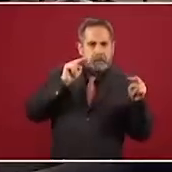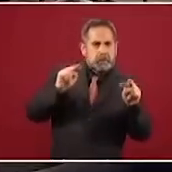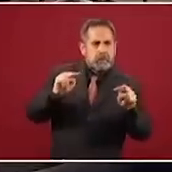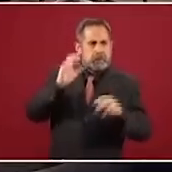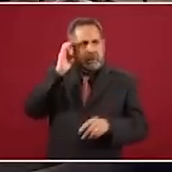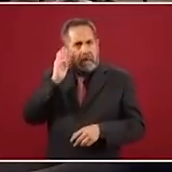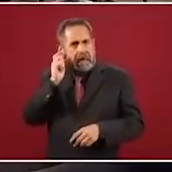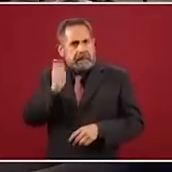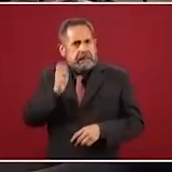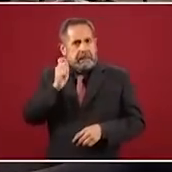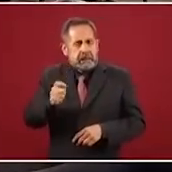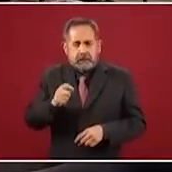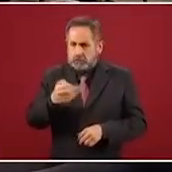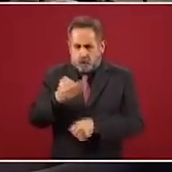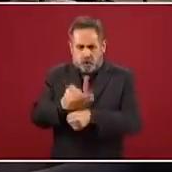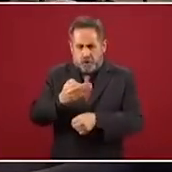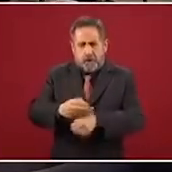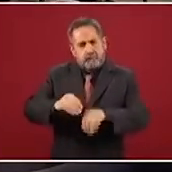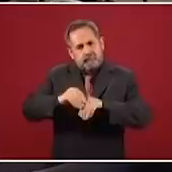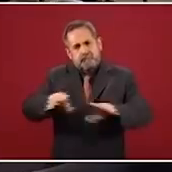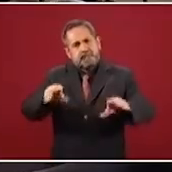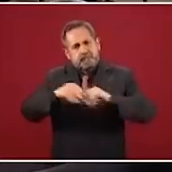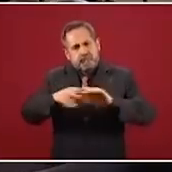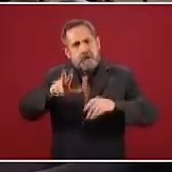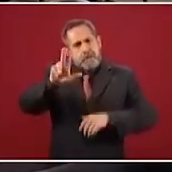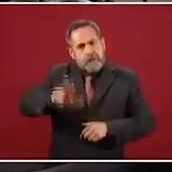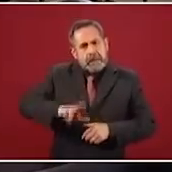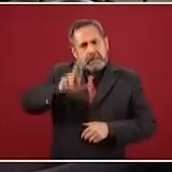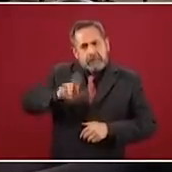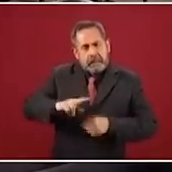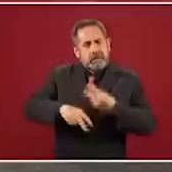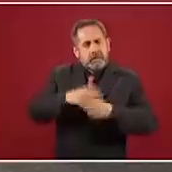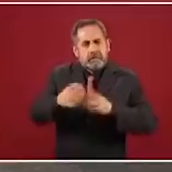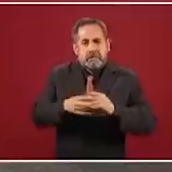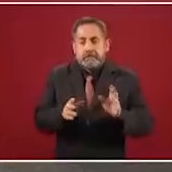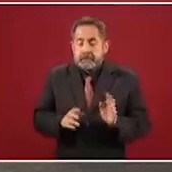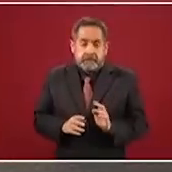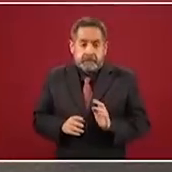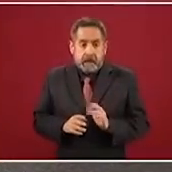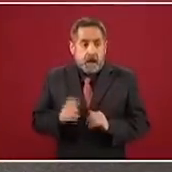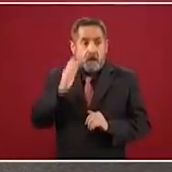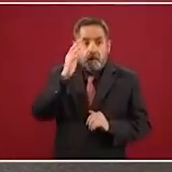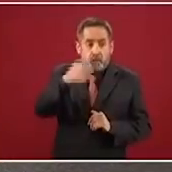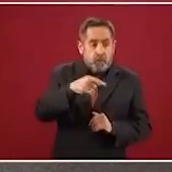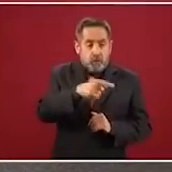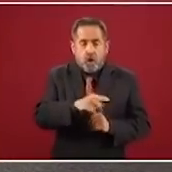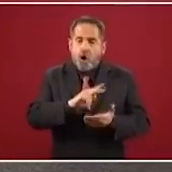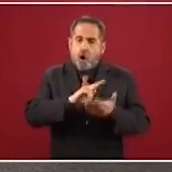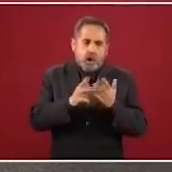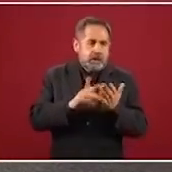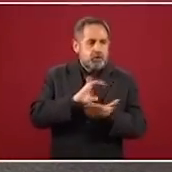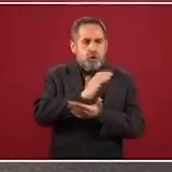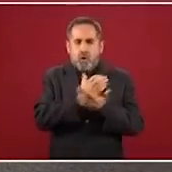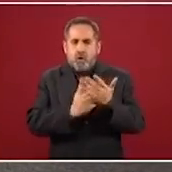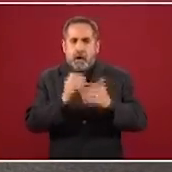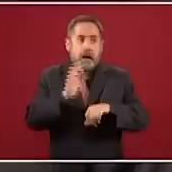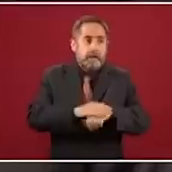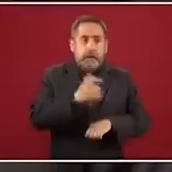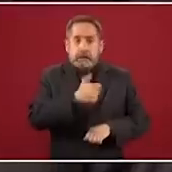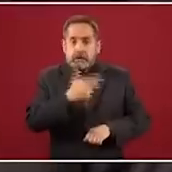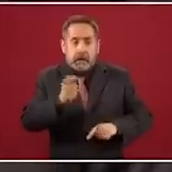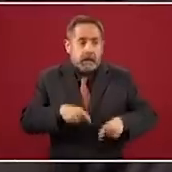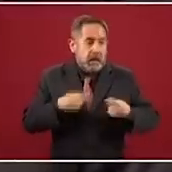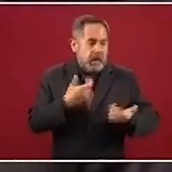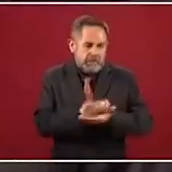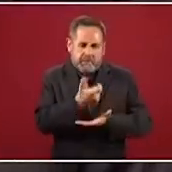todo. Y en efecto, ya nadie va a poder hacer estos contratos, ¿sí?,